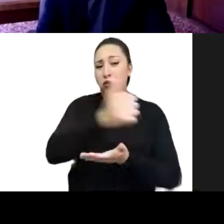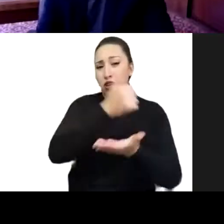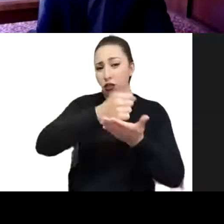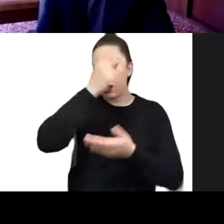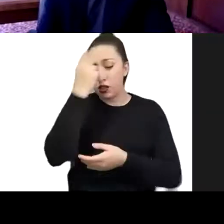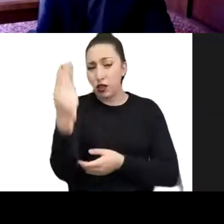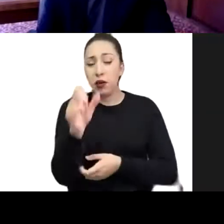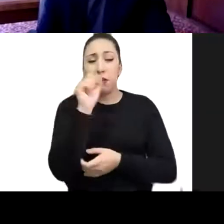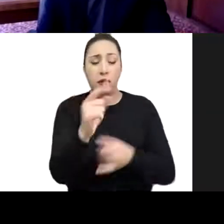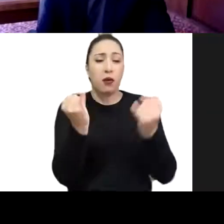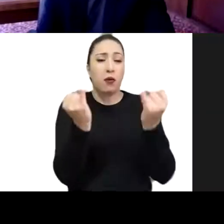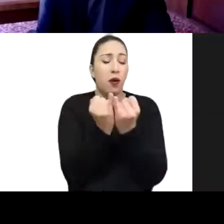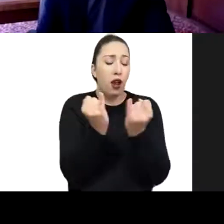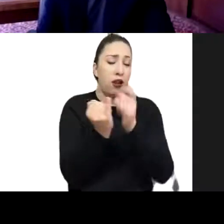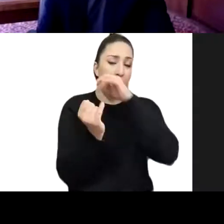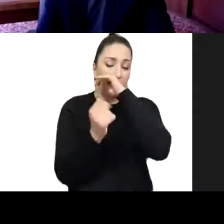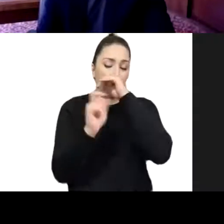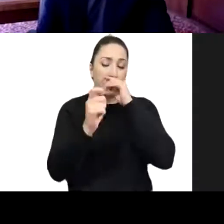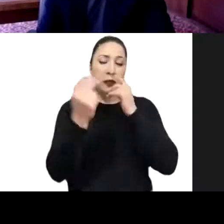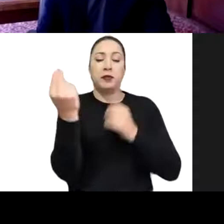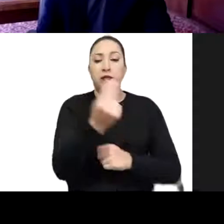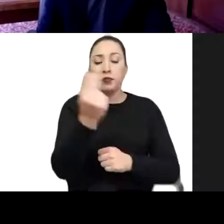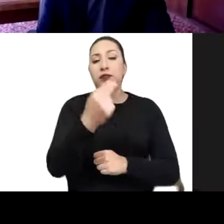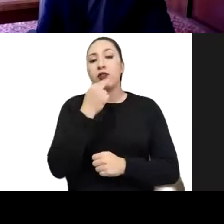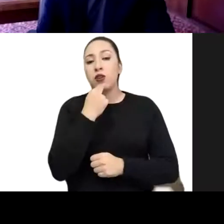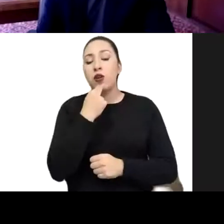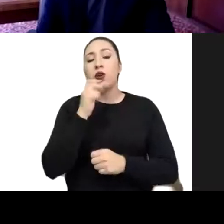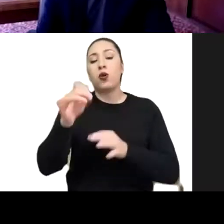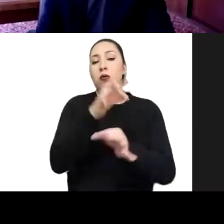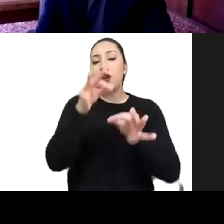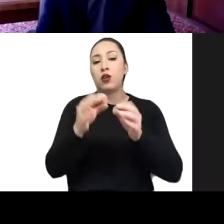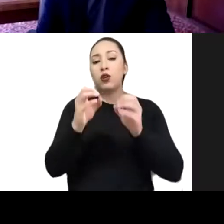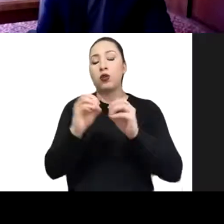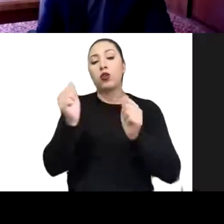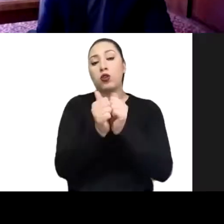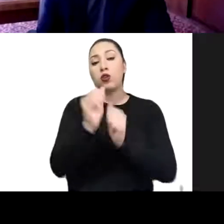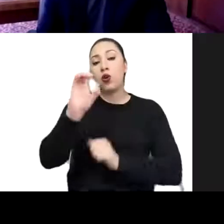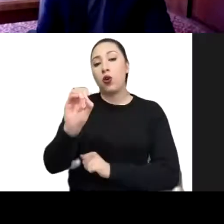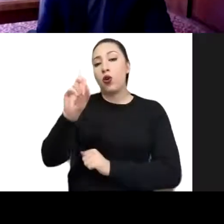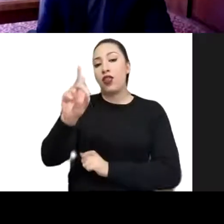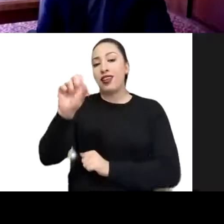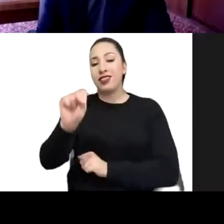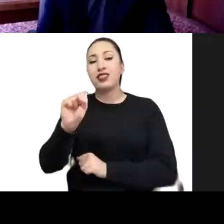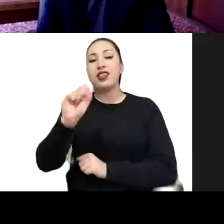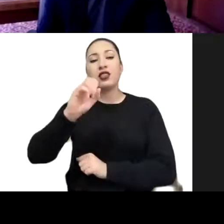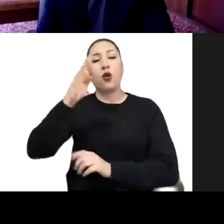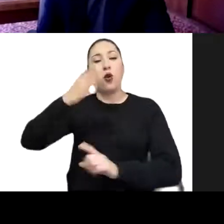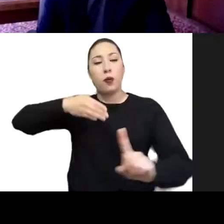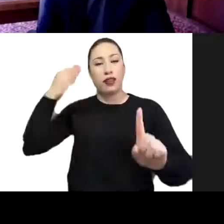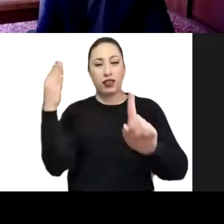y necesidad permanente de cumplir los ODS, particularmente el ODS 6, que se refiere a agua y